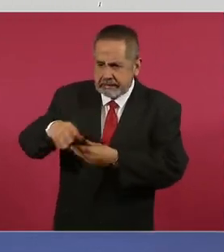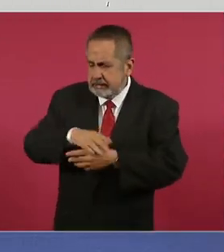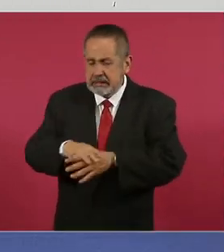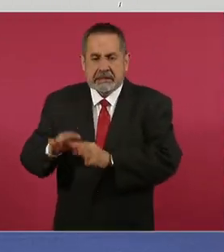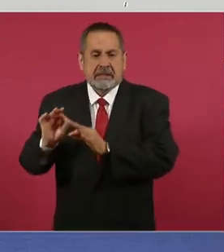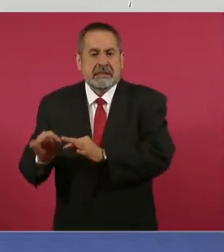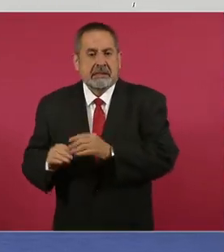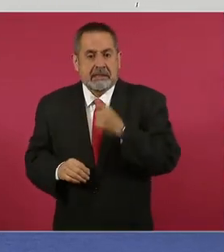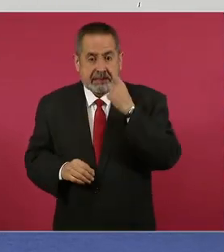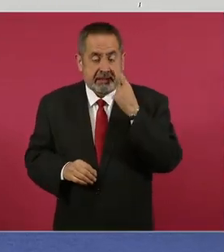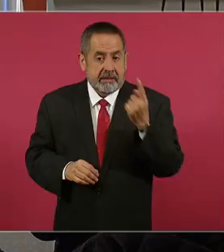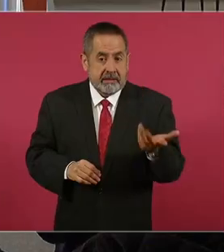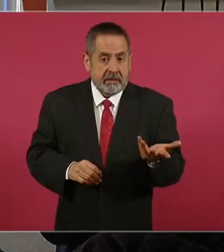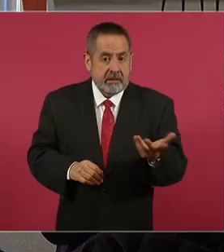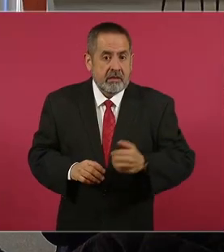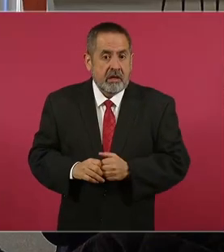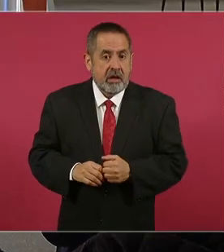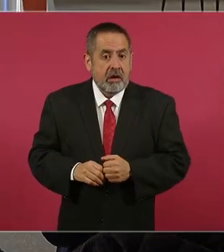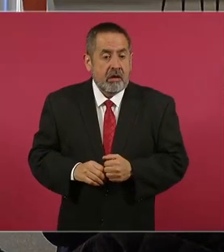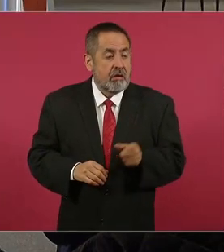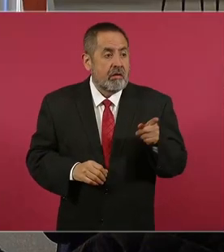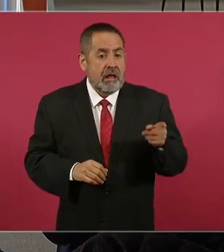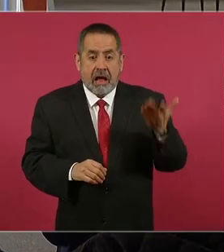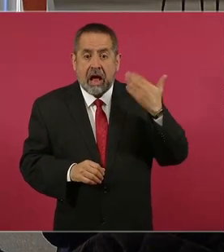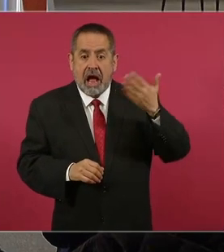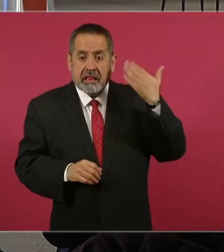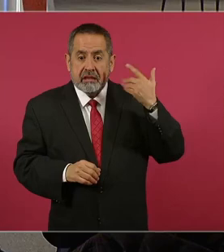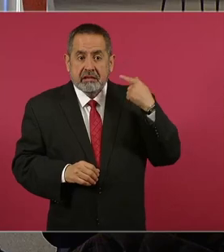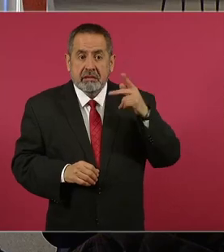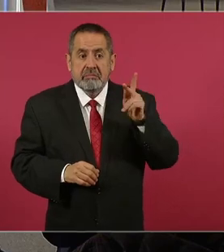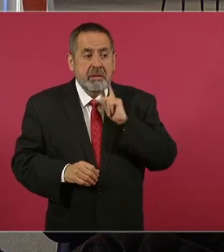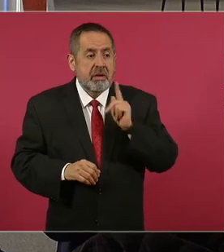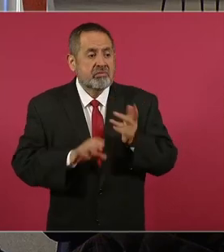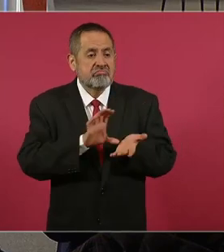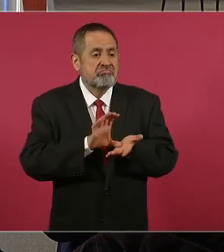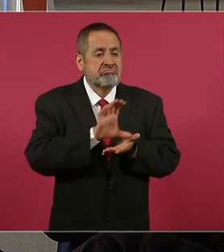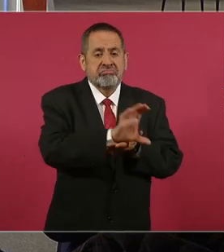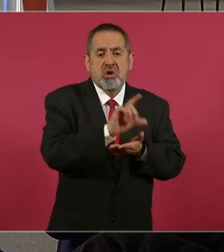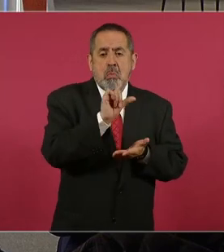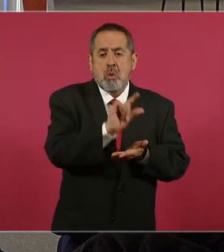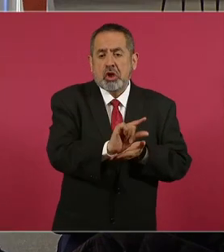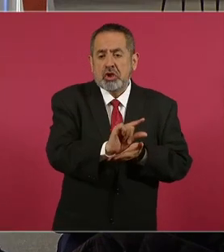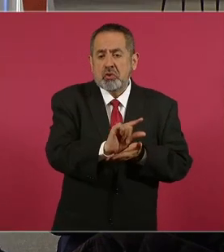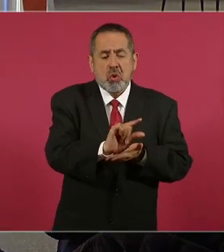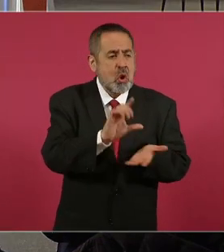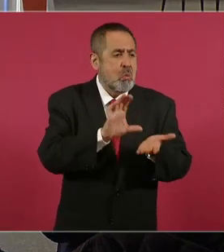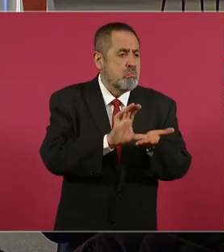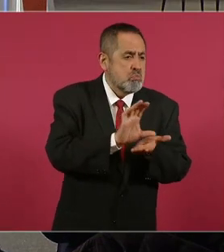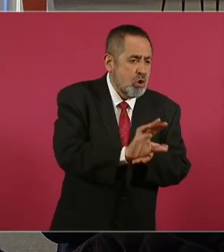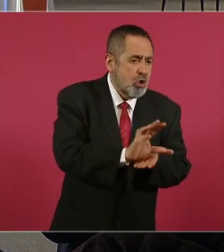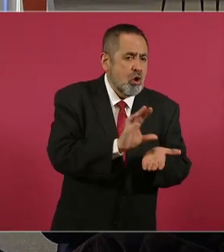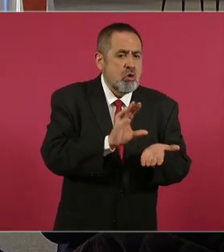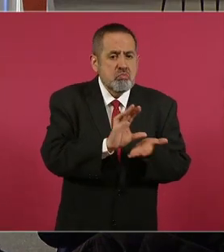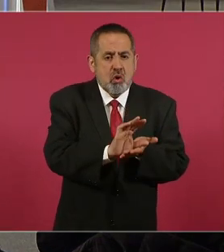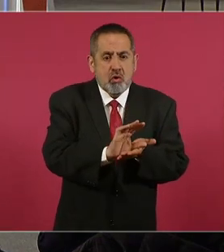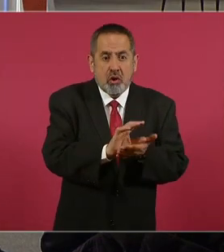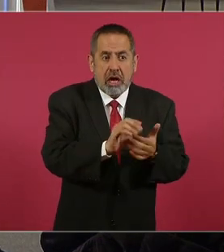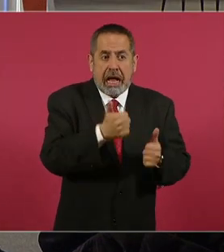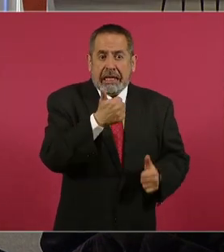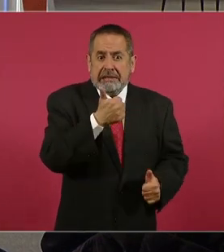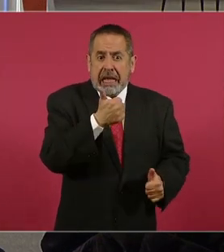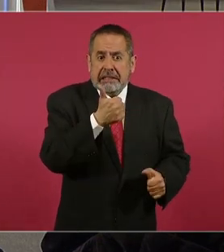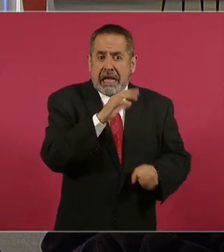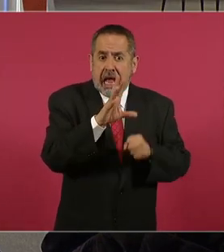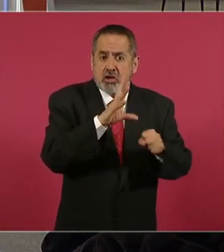claramente cómo disminuyó la inversión en Pemex, una disminución a partir de la eficiencia y del combate